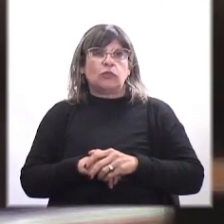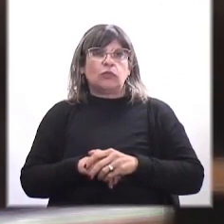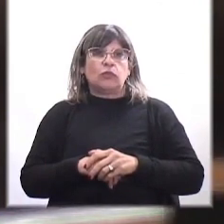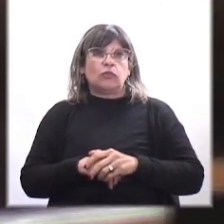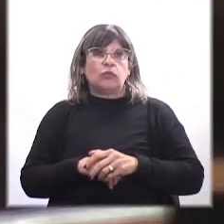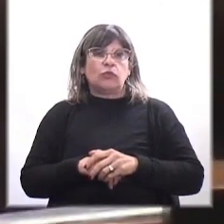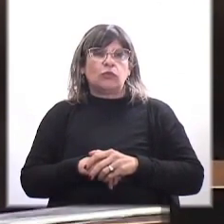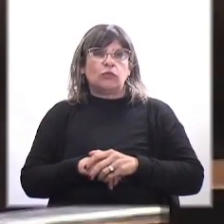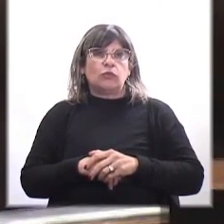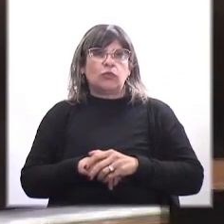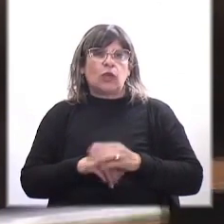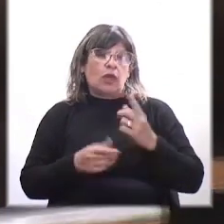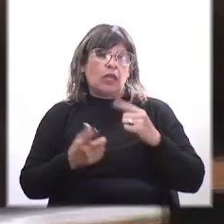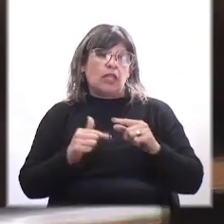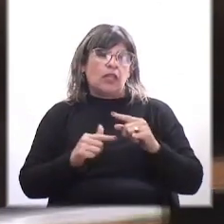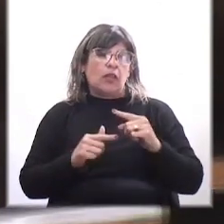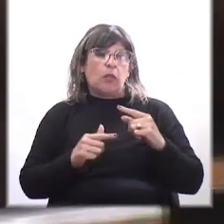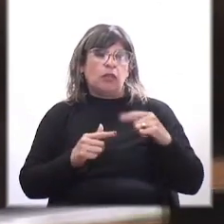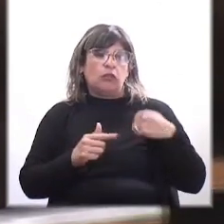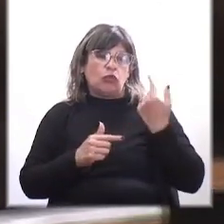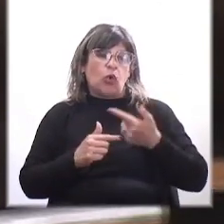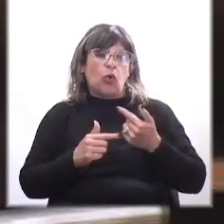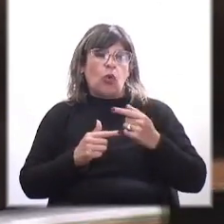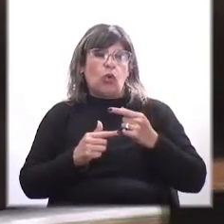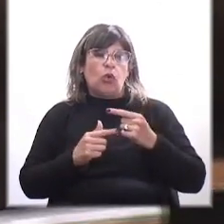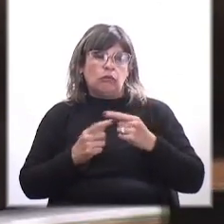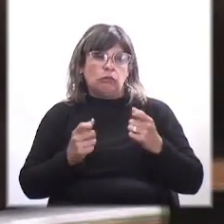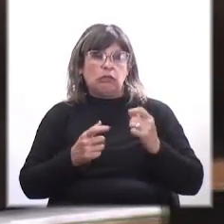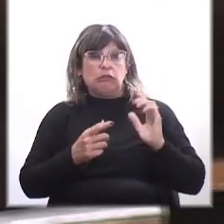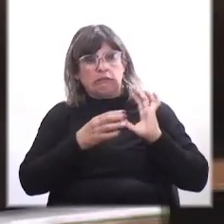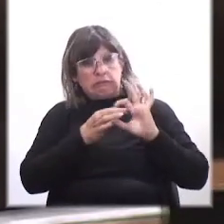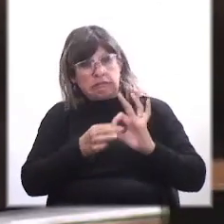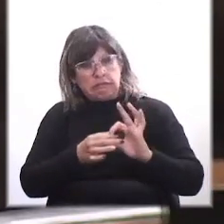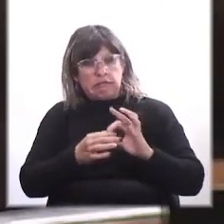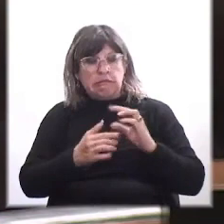al desarrollo que estamos tratando hoy.